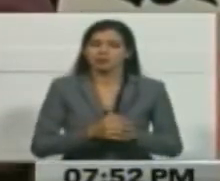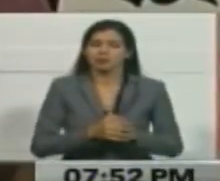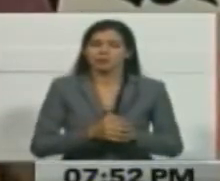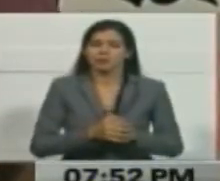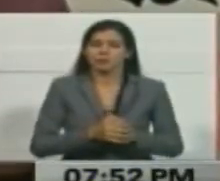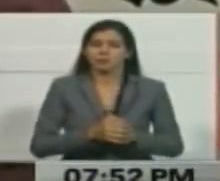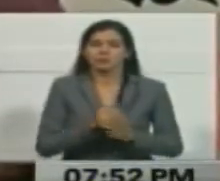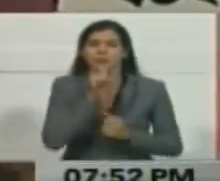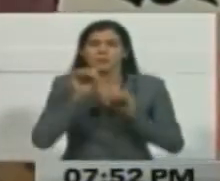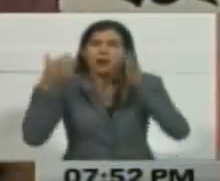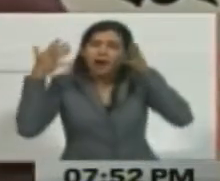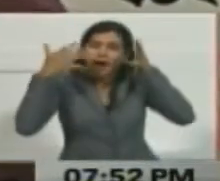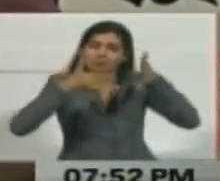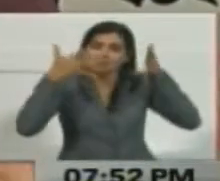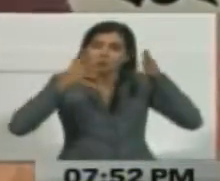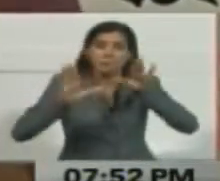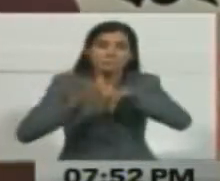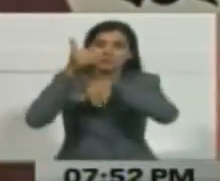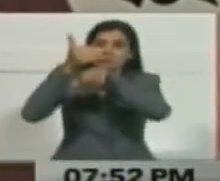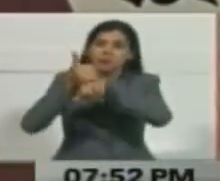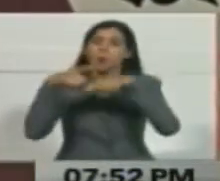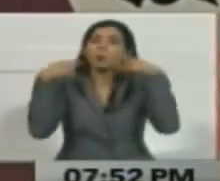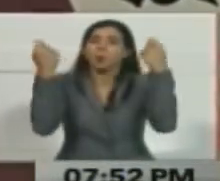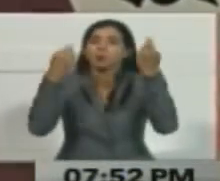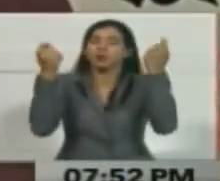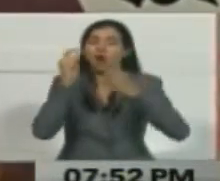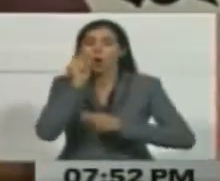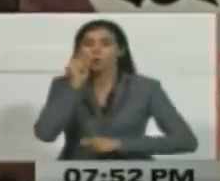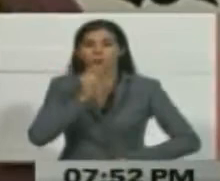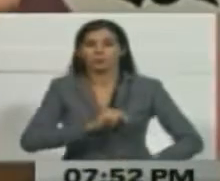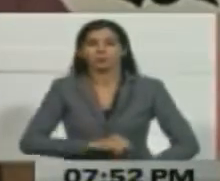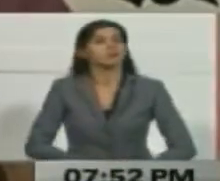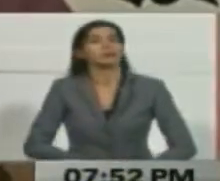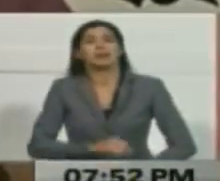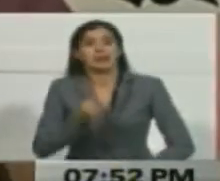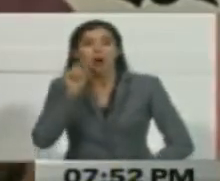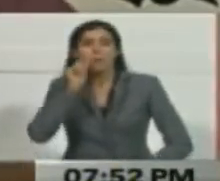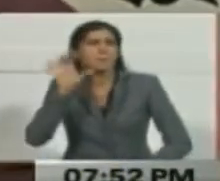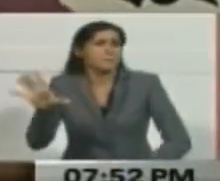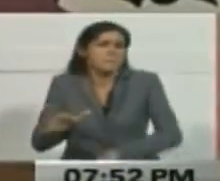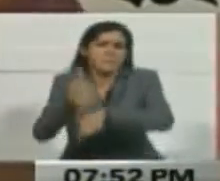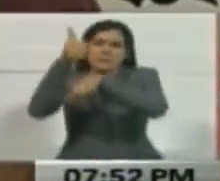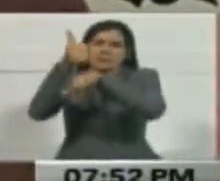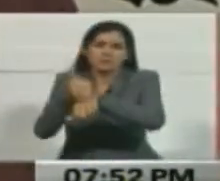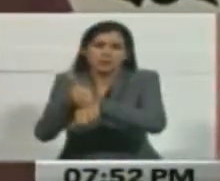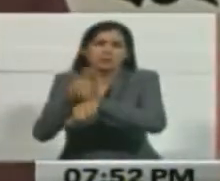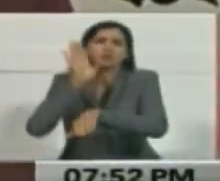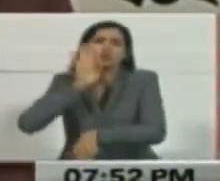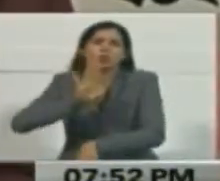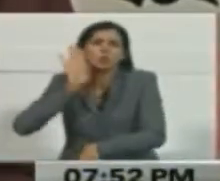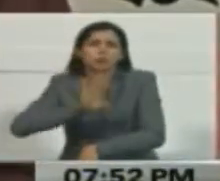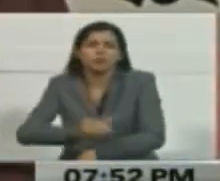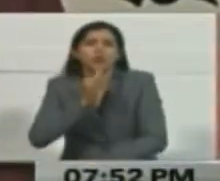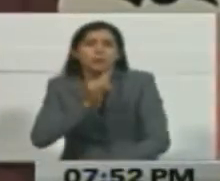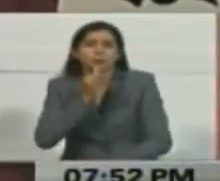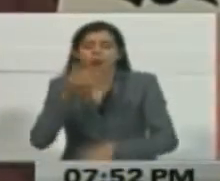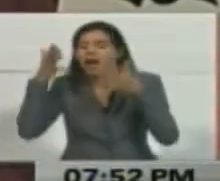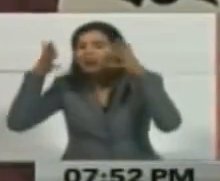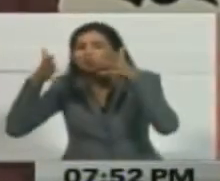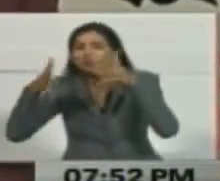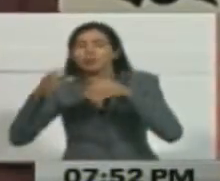principal asesor comunicacional y publicista, el principal asesor en guerra sucia de Enrique Capriles